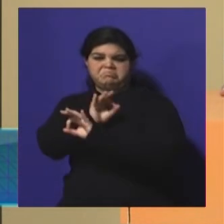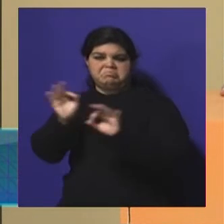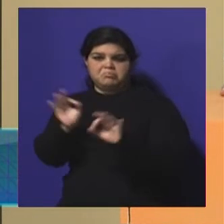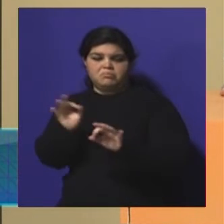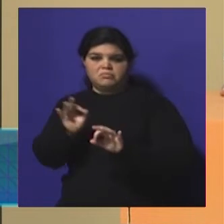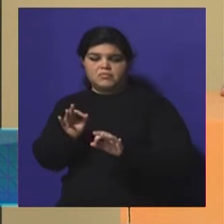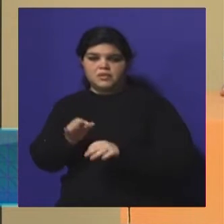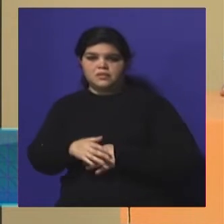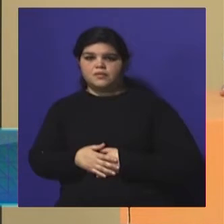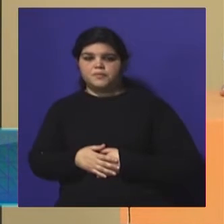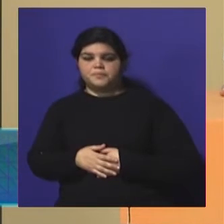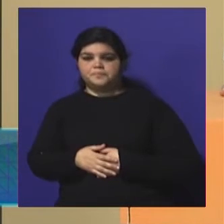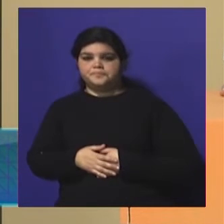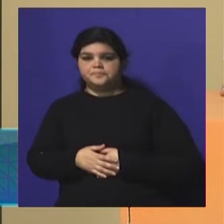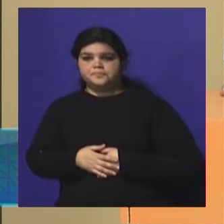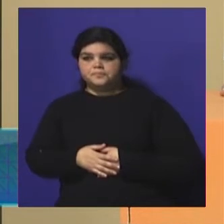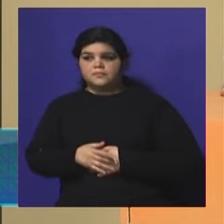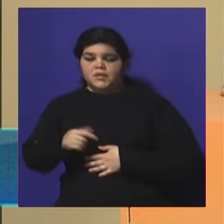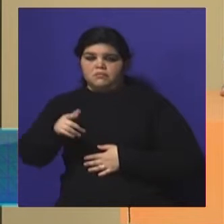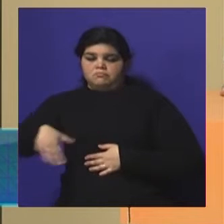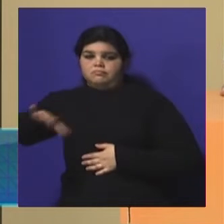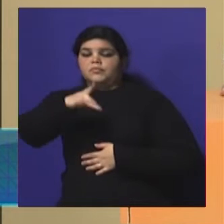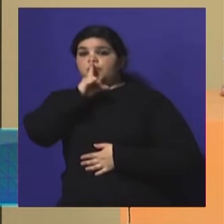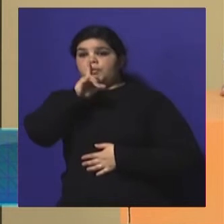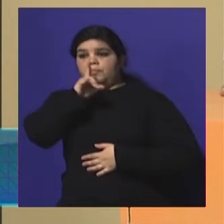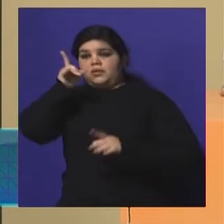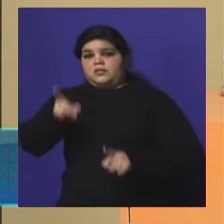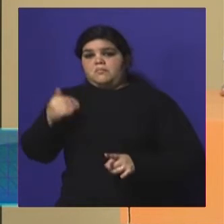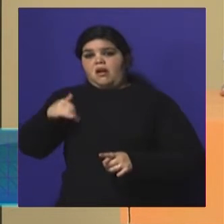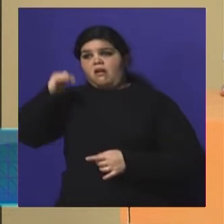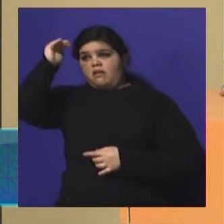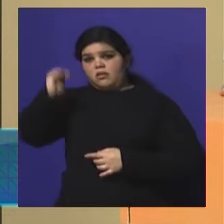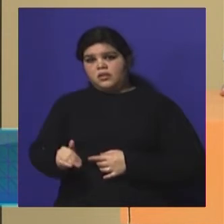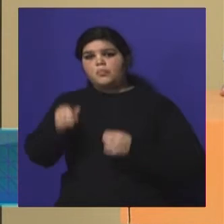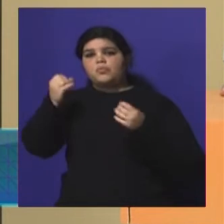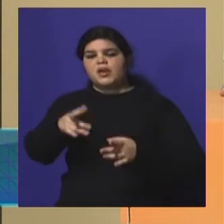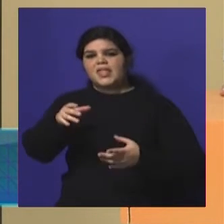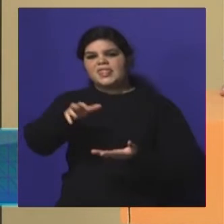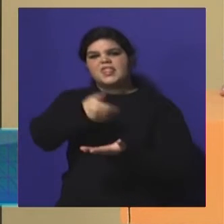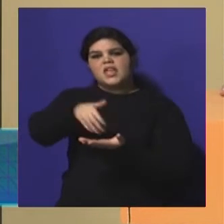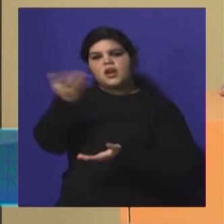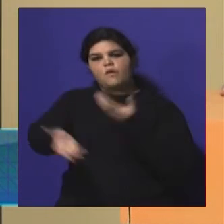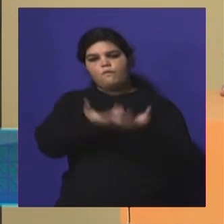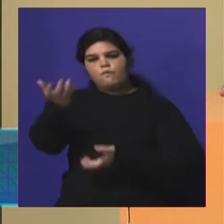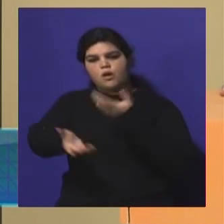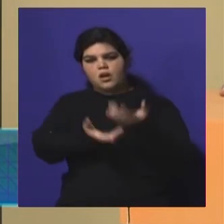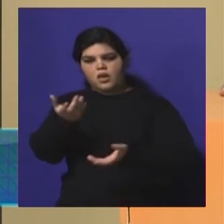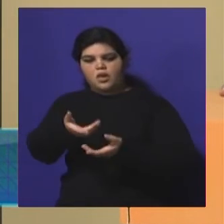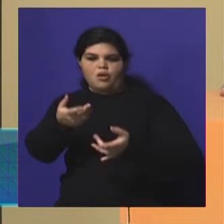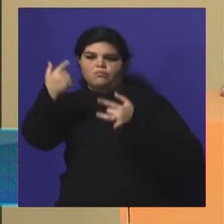reacción del pueblo, tanto de Tucumán y Argentina, porque habían personas de Tierra del Fuego, de Formosa, de